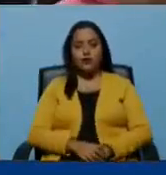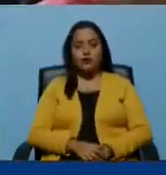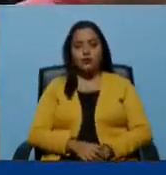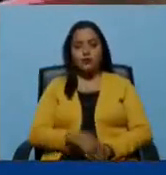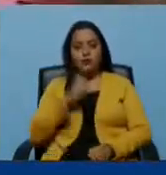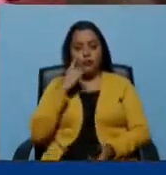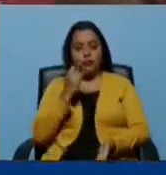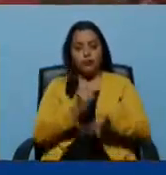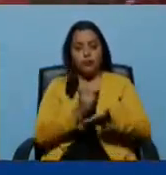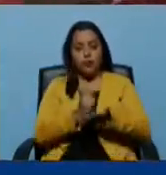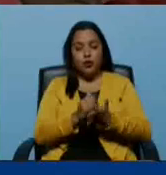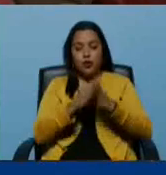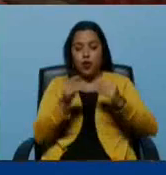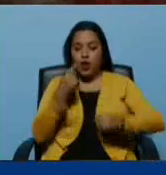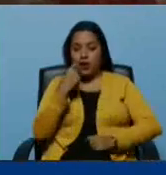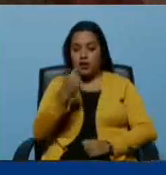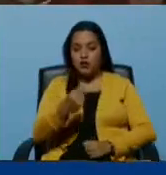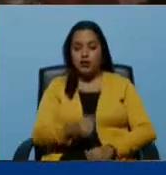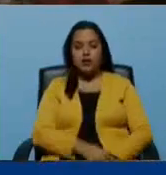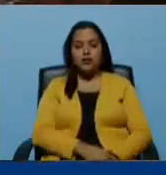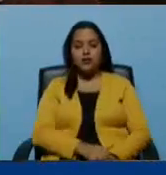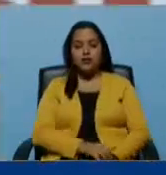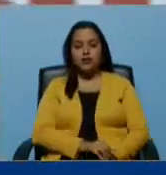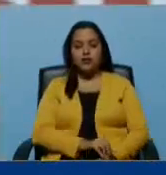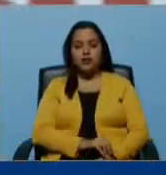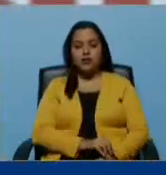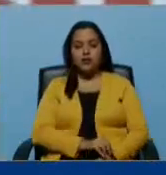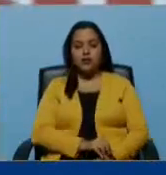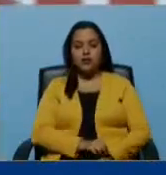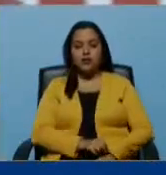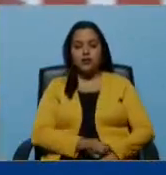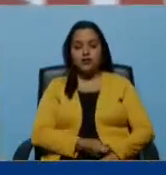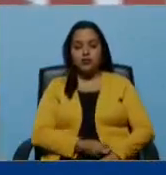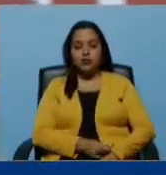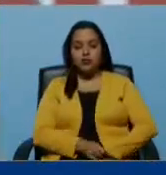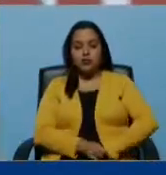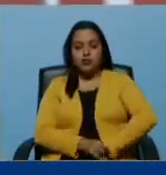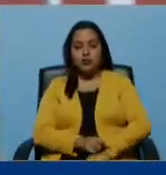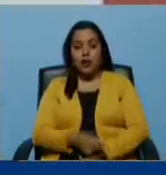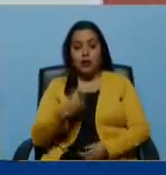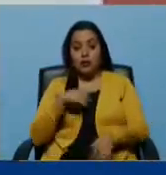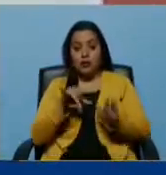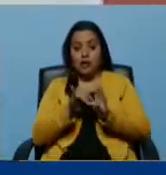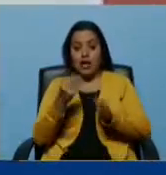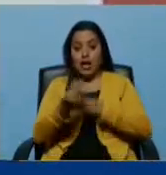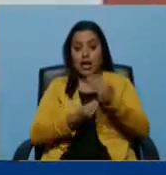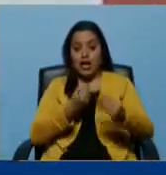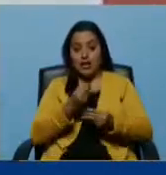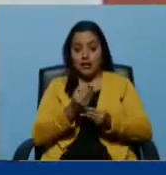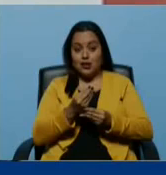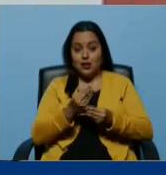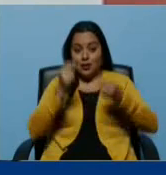Fíjate todo lo que estoy diciendo, Jorge, casi que te estoy haciendo el guión del primer programa.